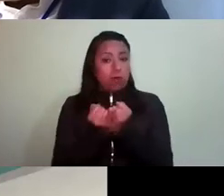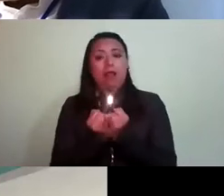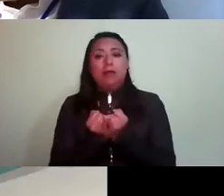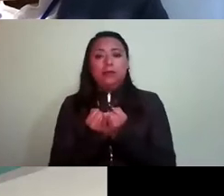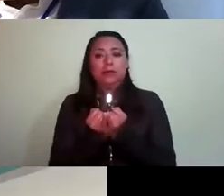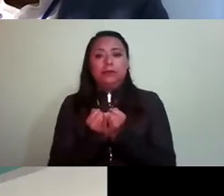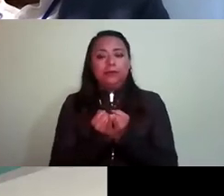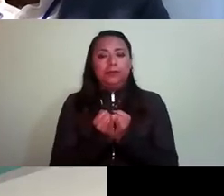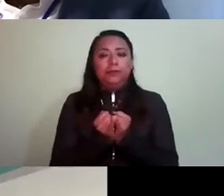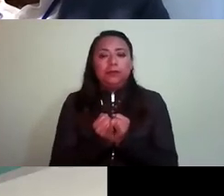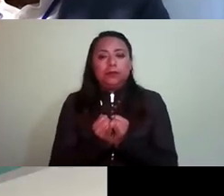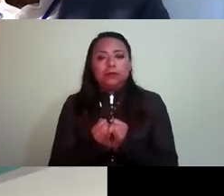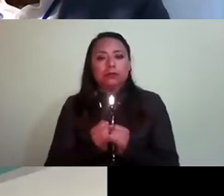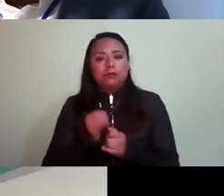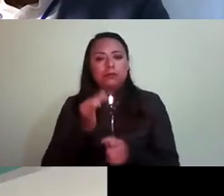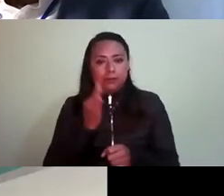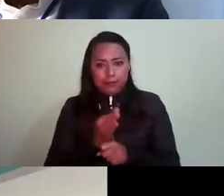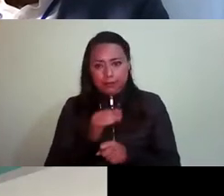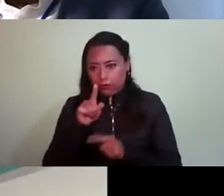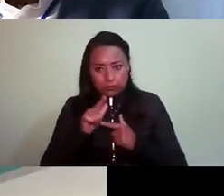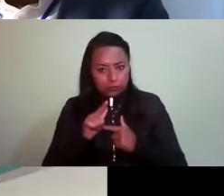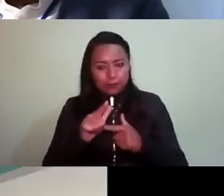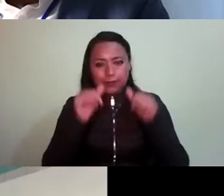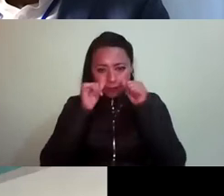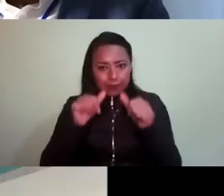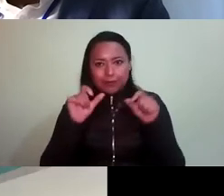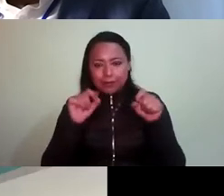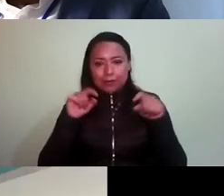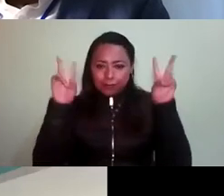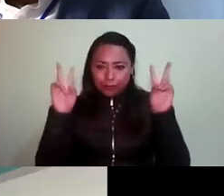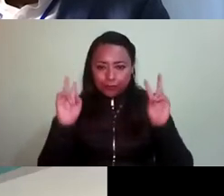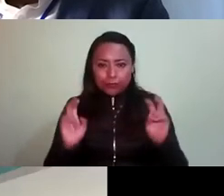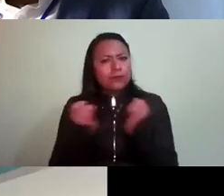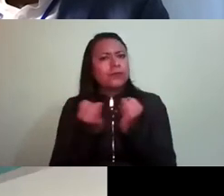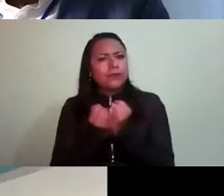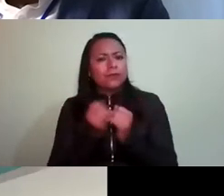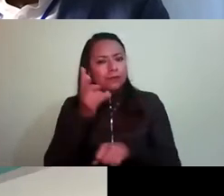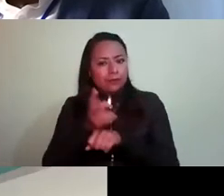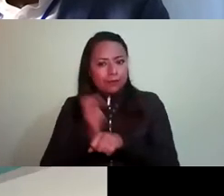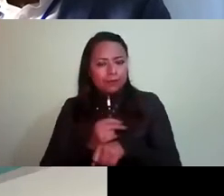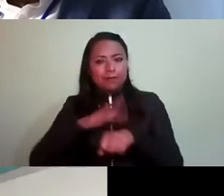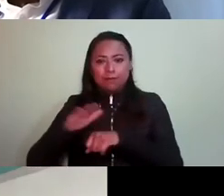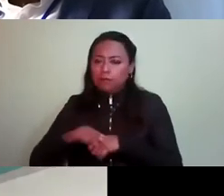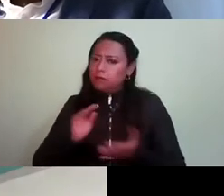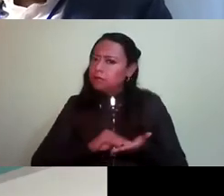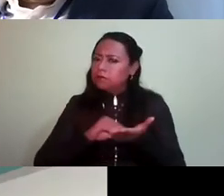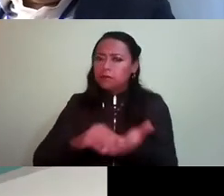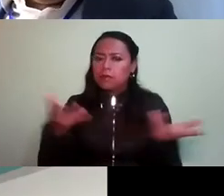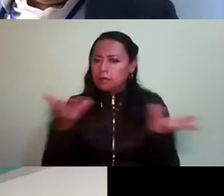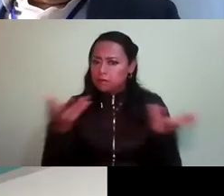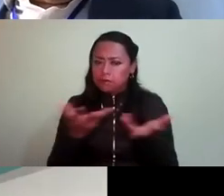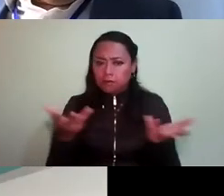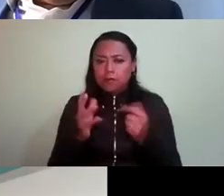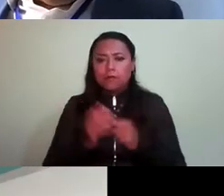que le dé a las mismas. Al tiempo, le invito a continuar con las acciones necesarias para evitar subejercicios